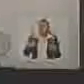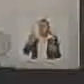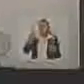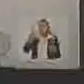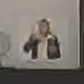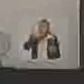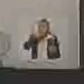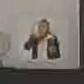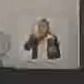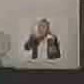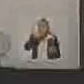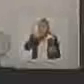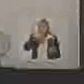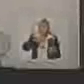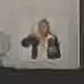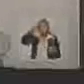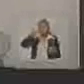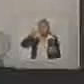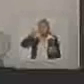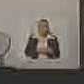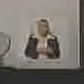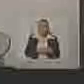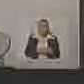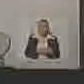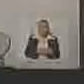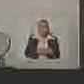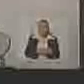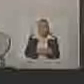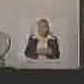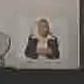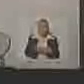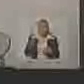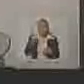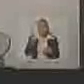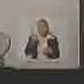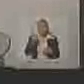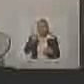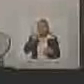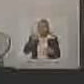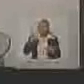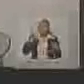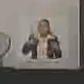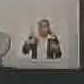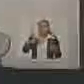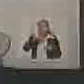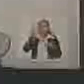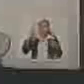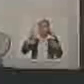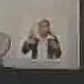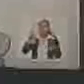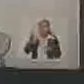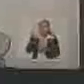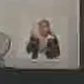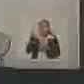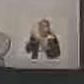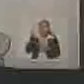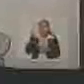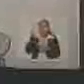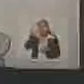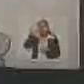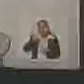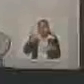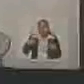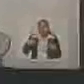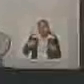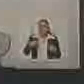los adultos y adultas mayores. Es decir, que tenemos que generar una perspectiva social en nuestro presupuesto